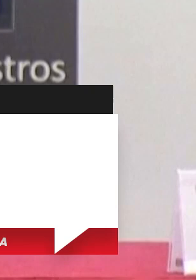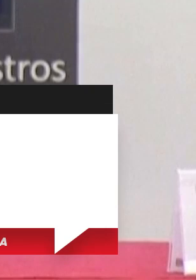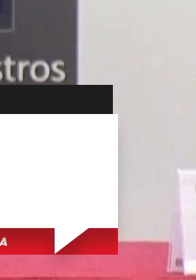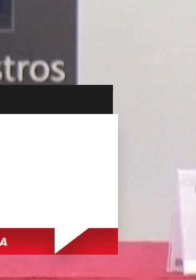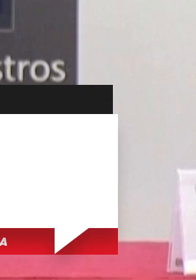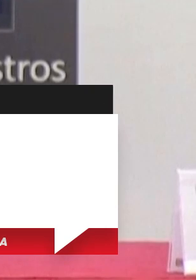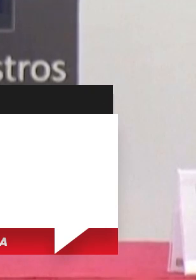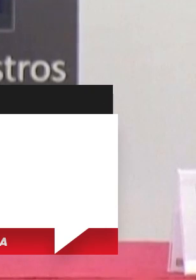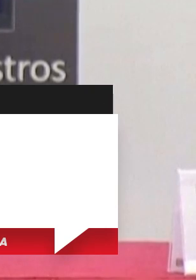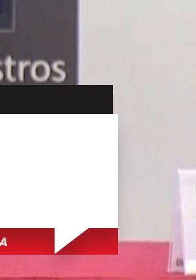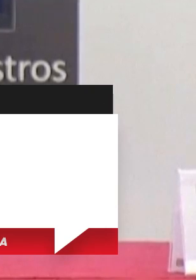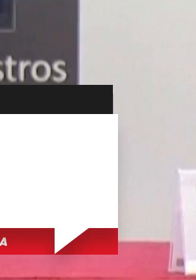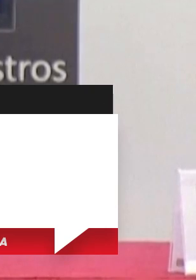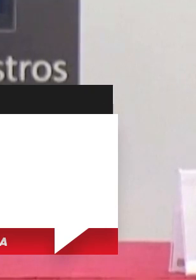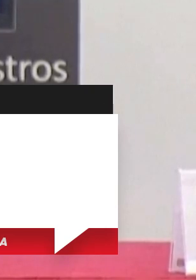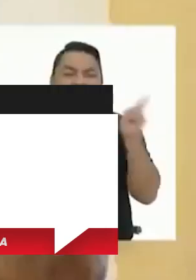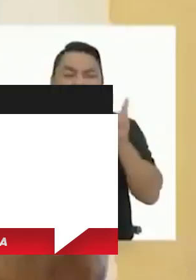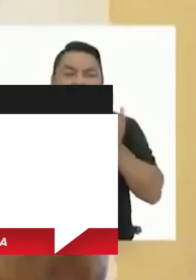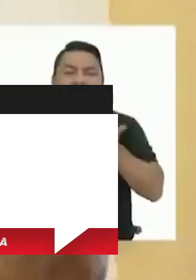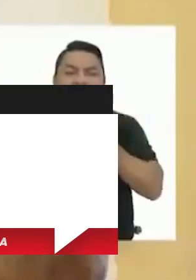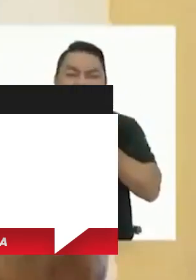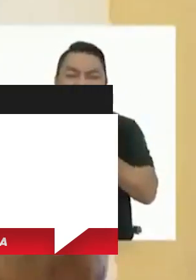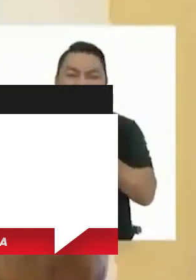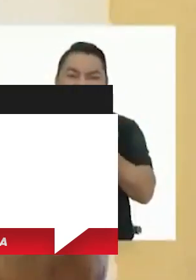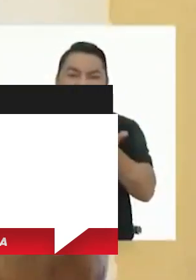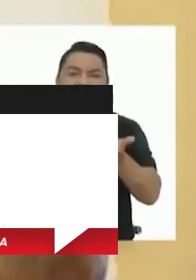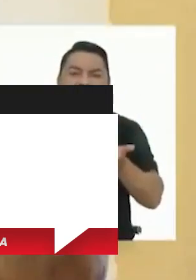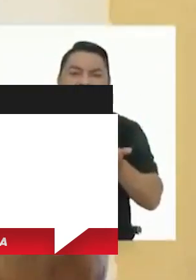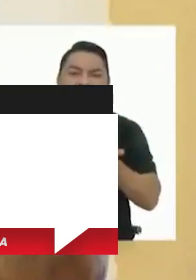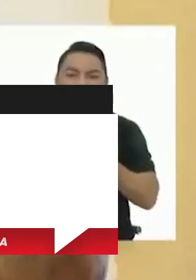de Ministros, Guido Bellido, fue quien le